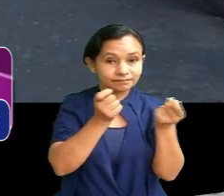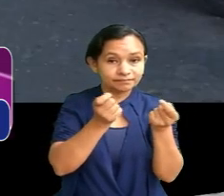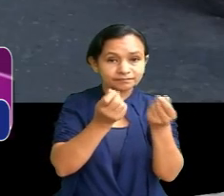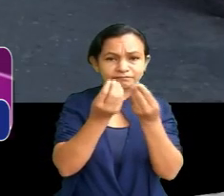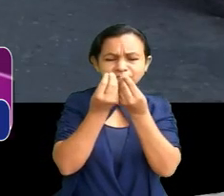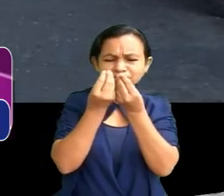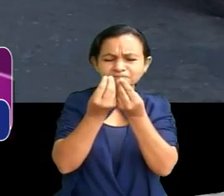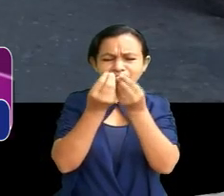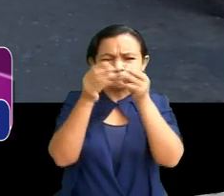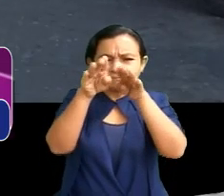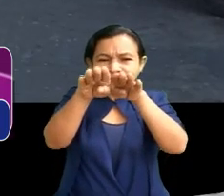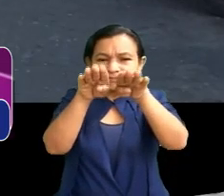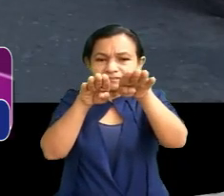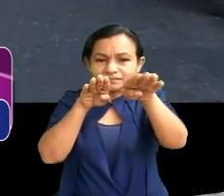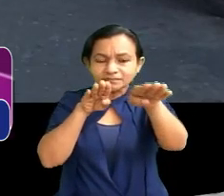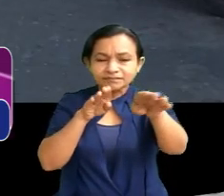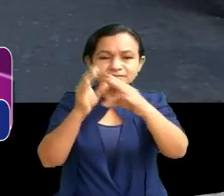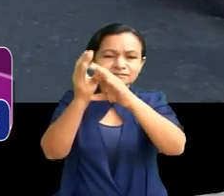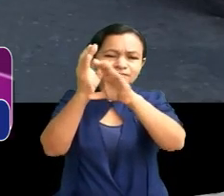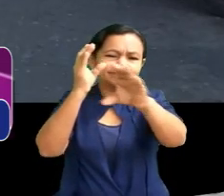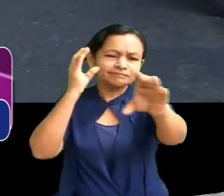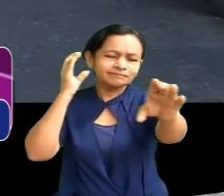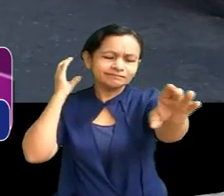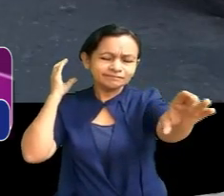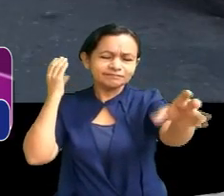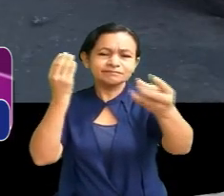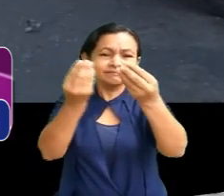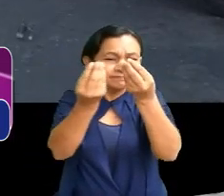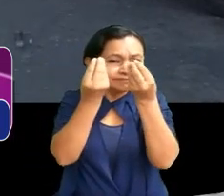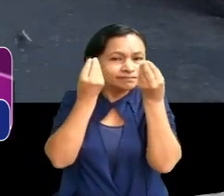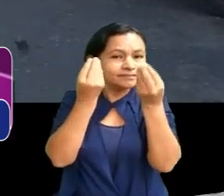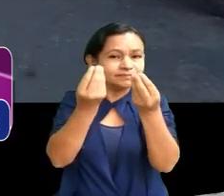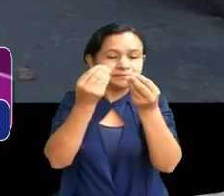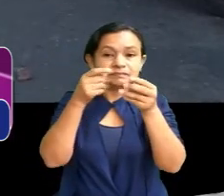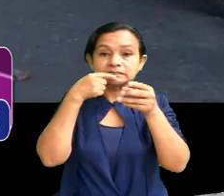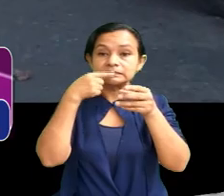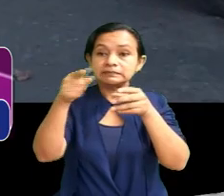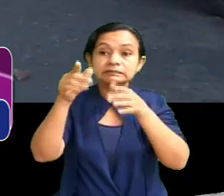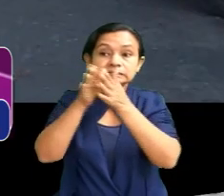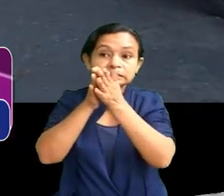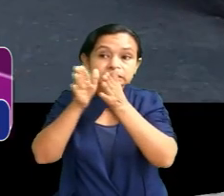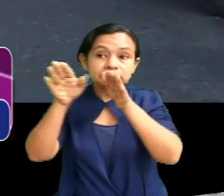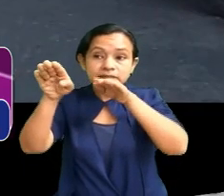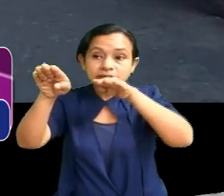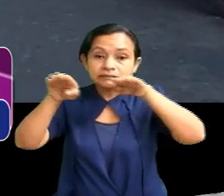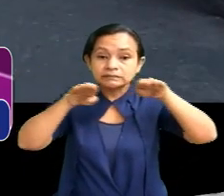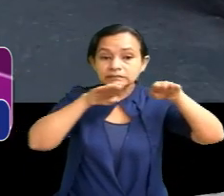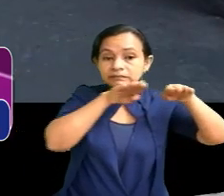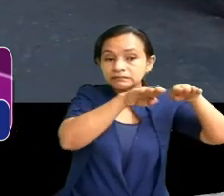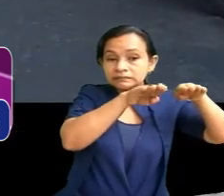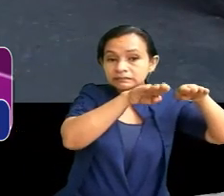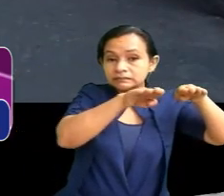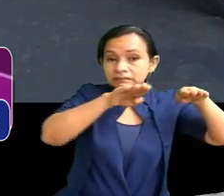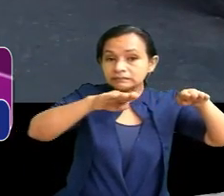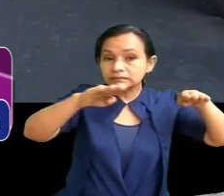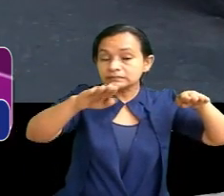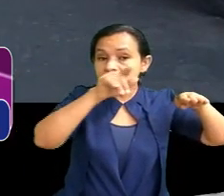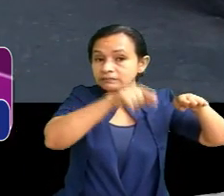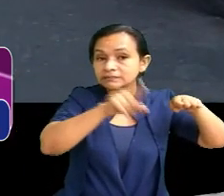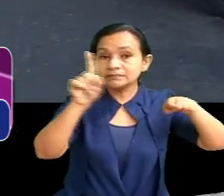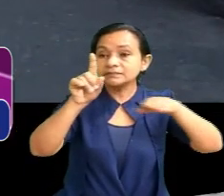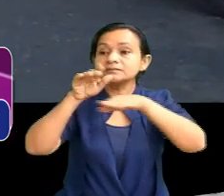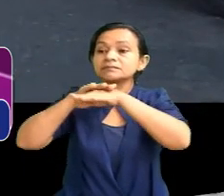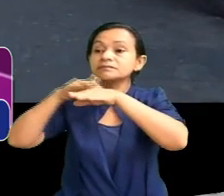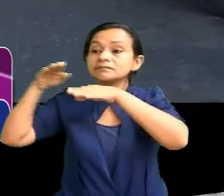mucho de vehículo llegan muchos buses de excursión entonces hay que destinar parqueos hay que identificar por dónde van a ingresar